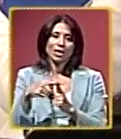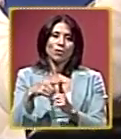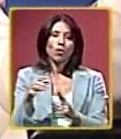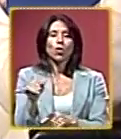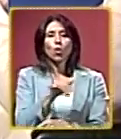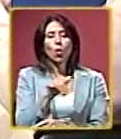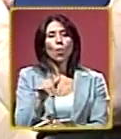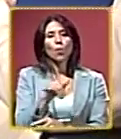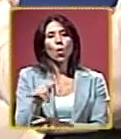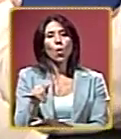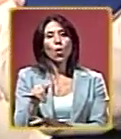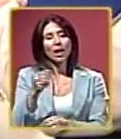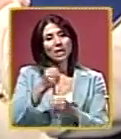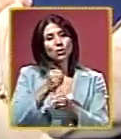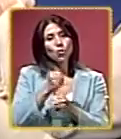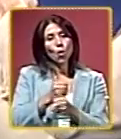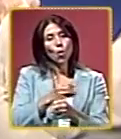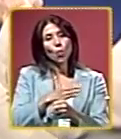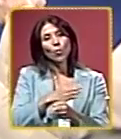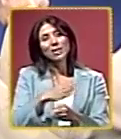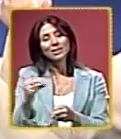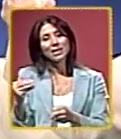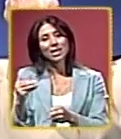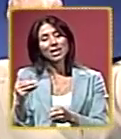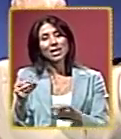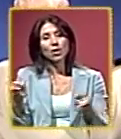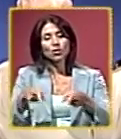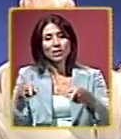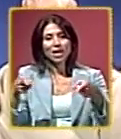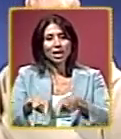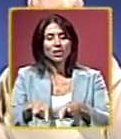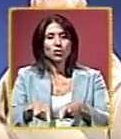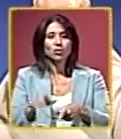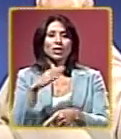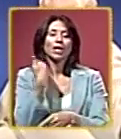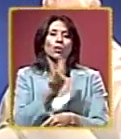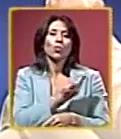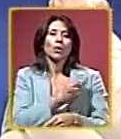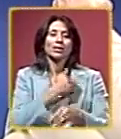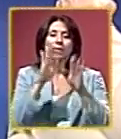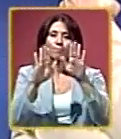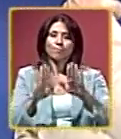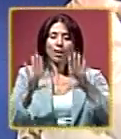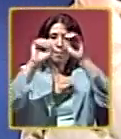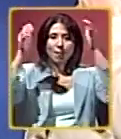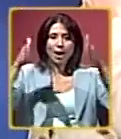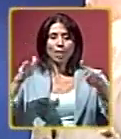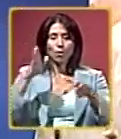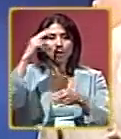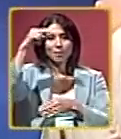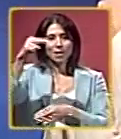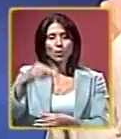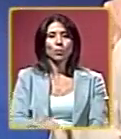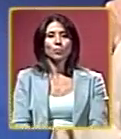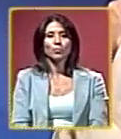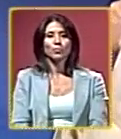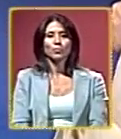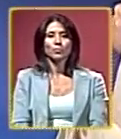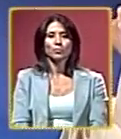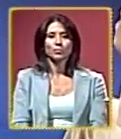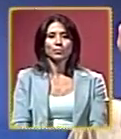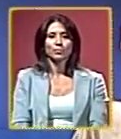como las obras y los días y los hechos de nuestra ilustre embajadora en México. Por